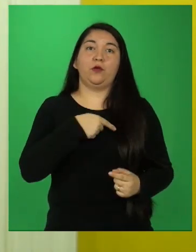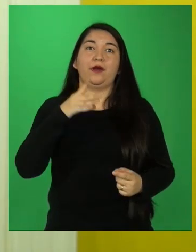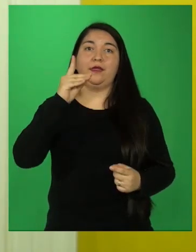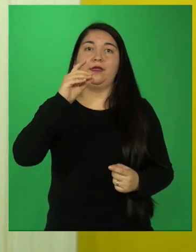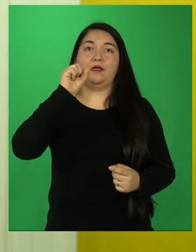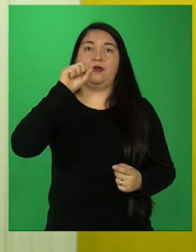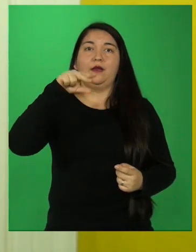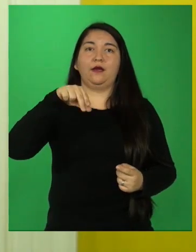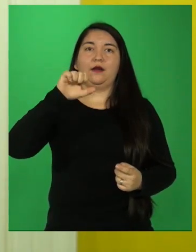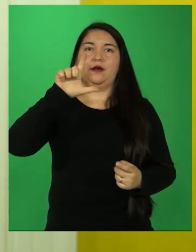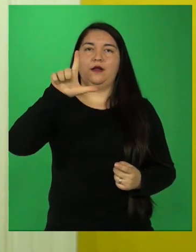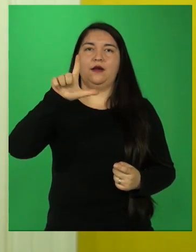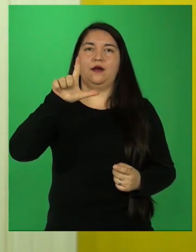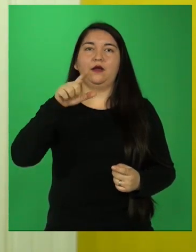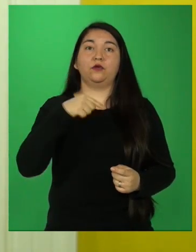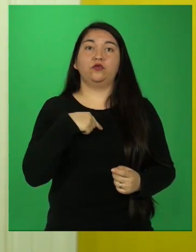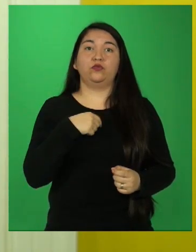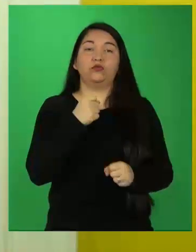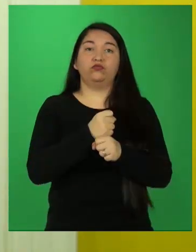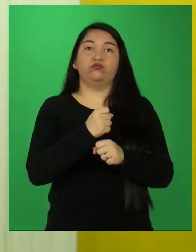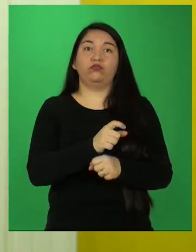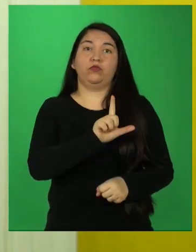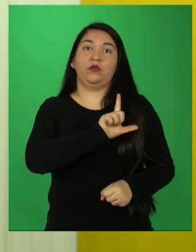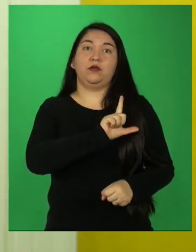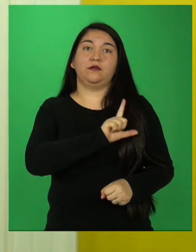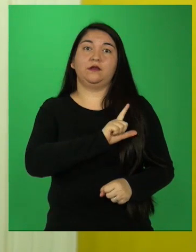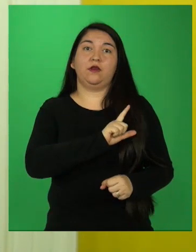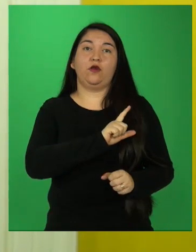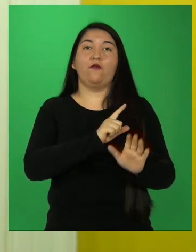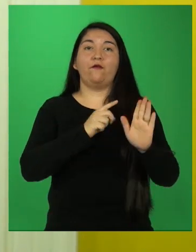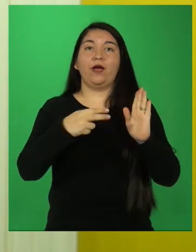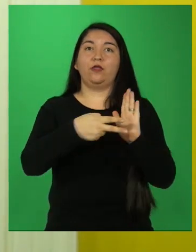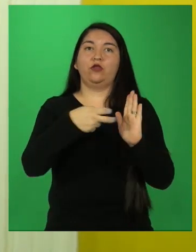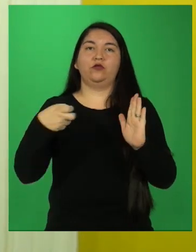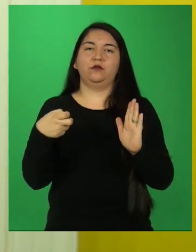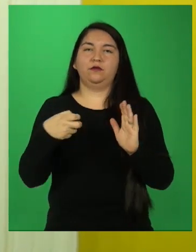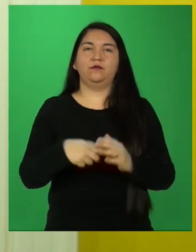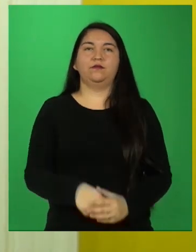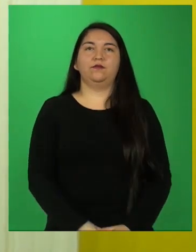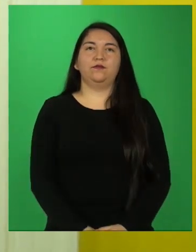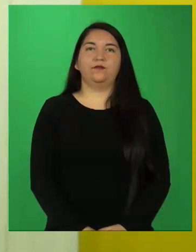Daniel Munizaga y pertenezco al Liceo Bicentenario Mercedes Friedrich Mackenna.